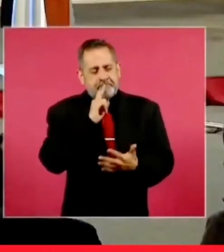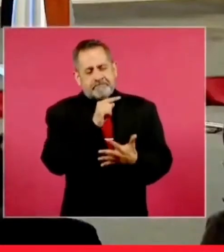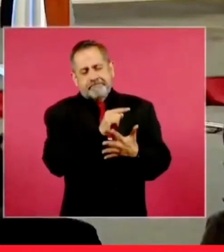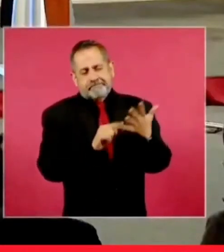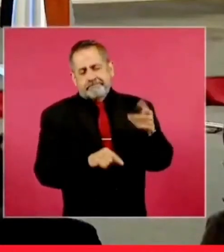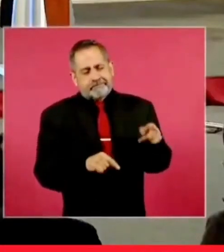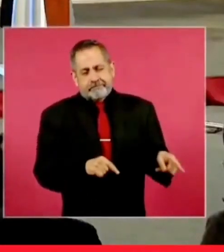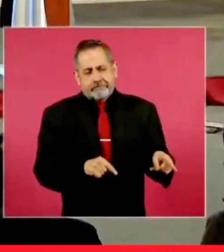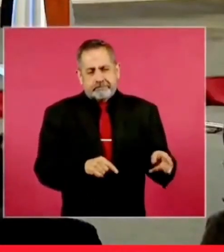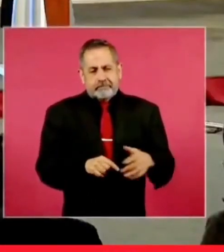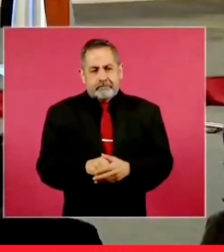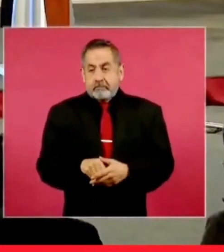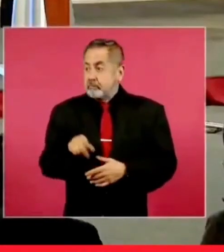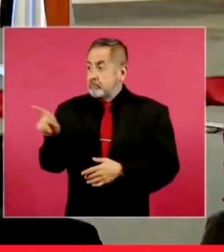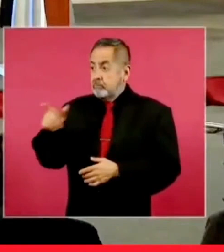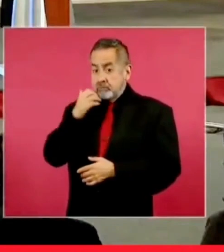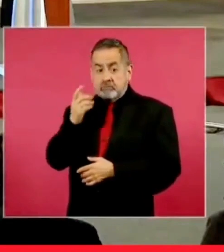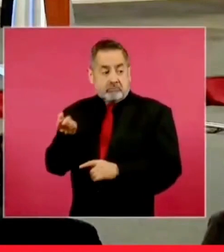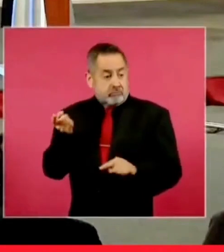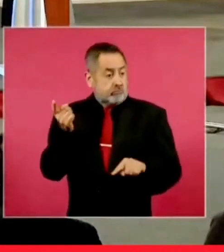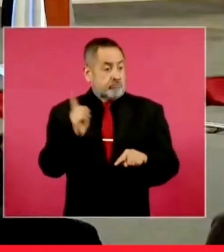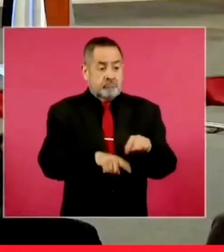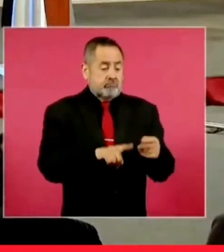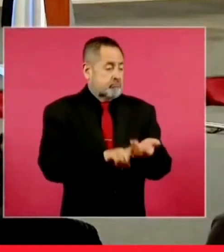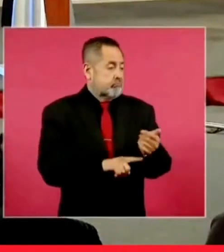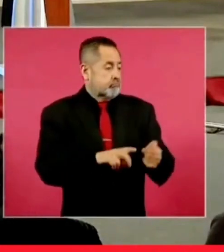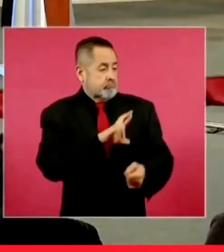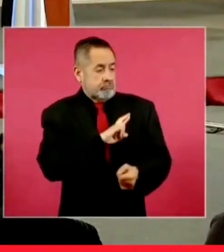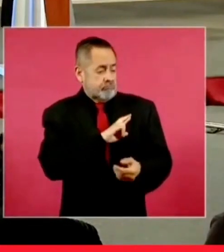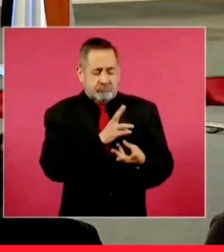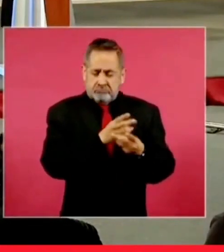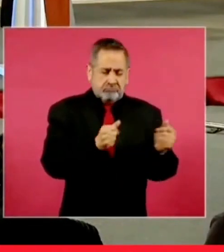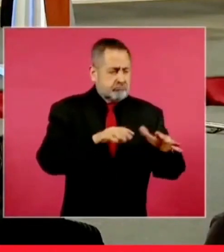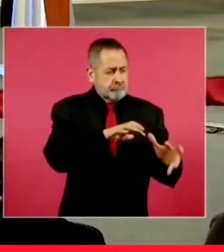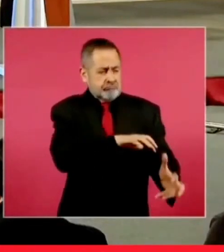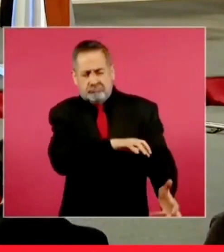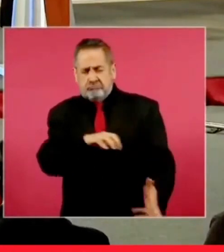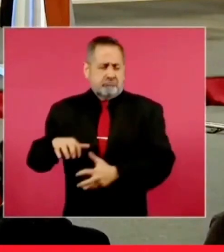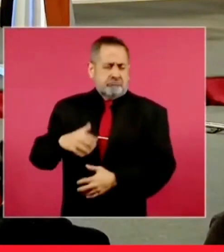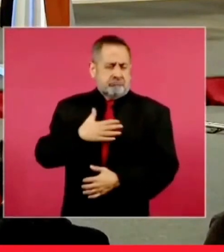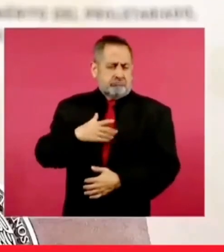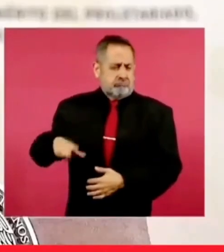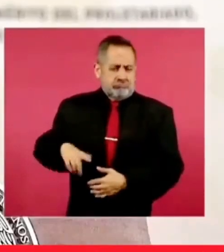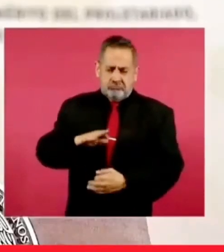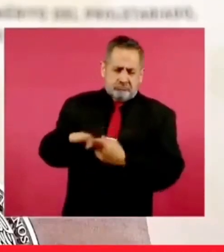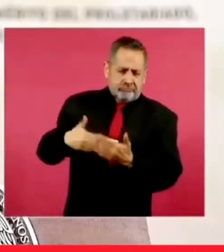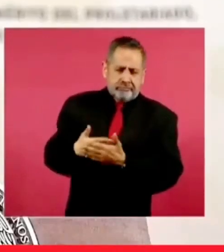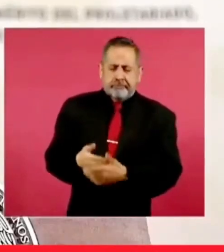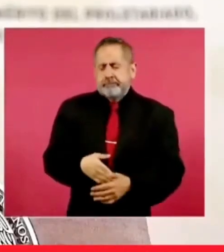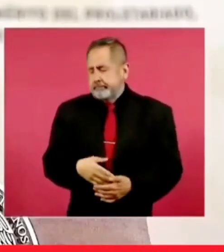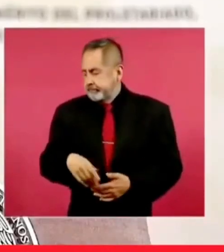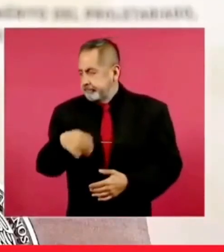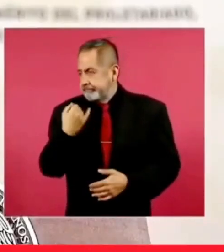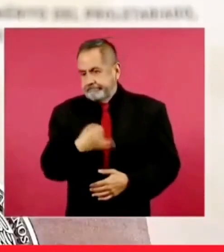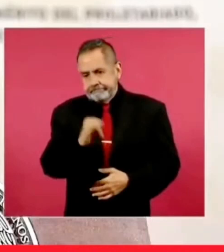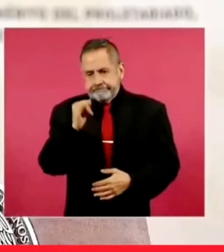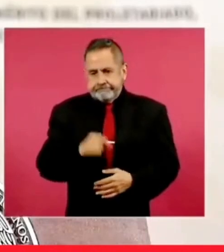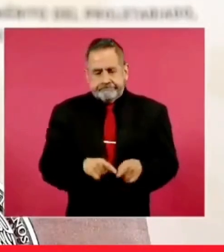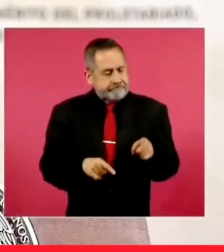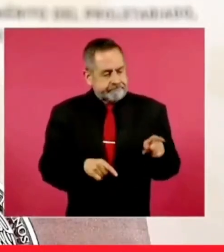Obrador quería desaparecer la propiedad privada, lo cual es un disparate, una mentira demasiado